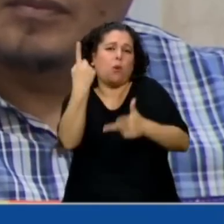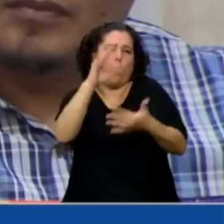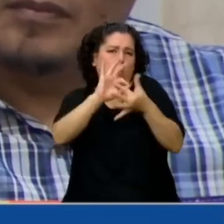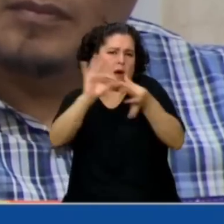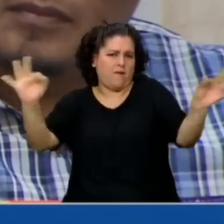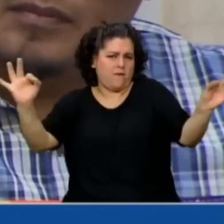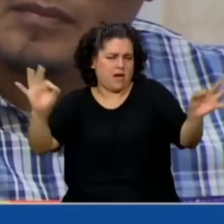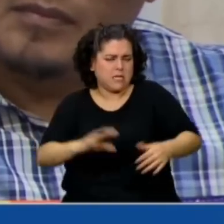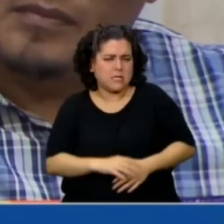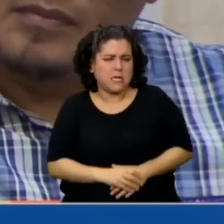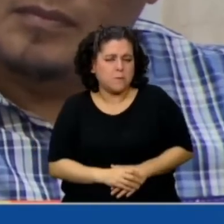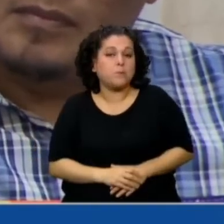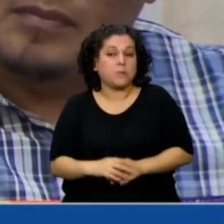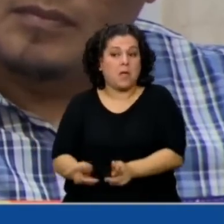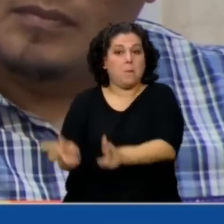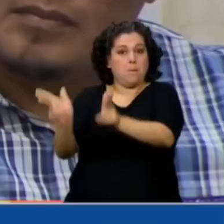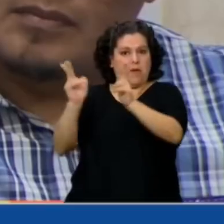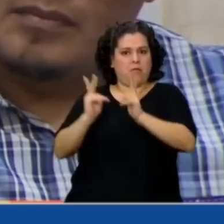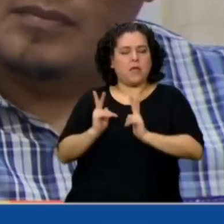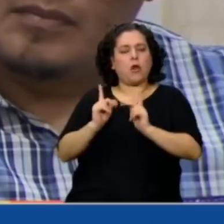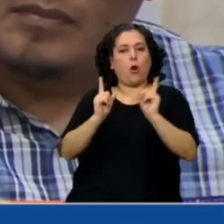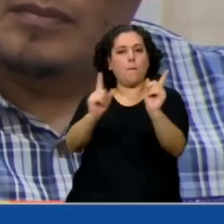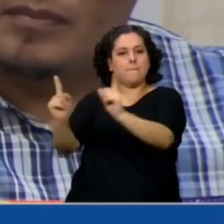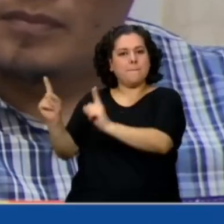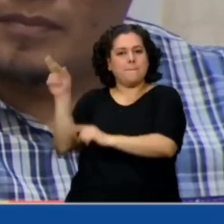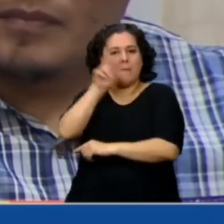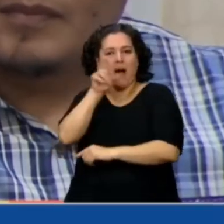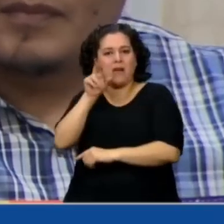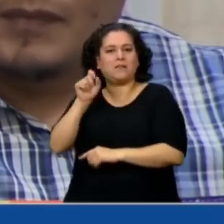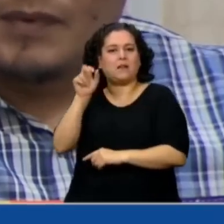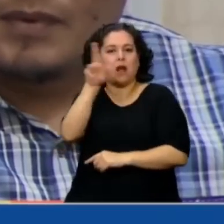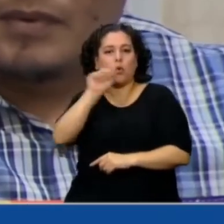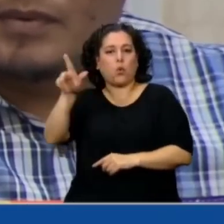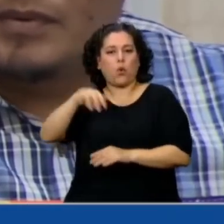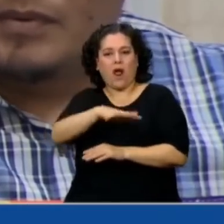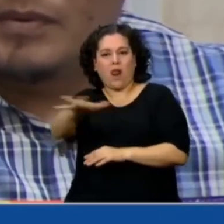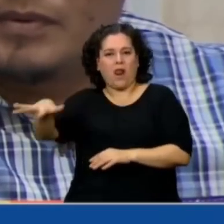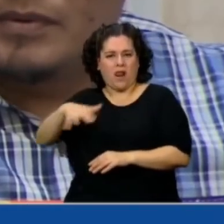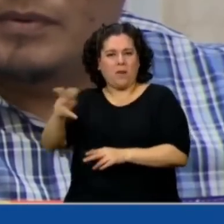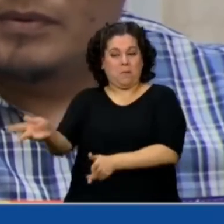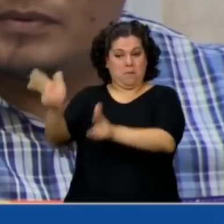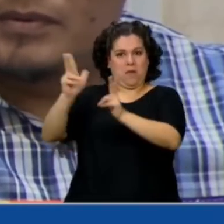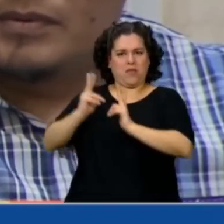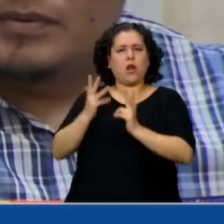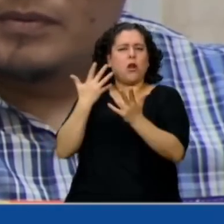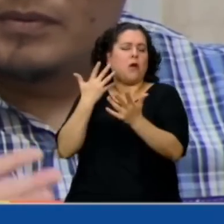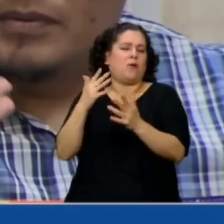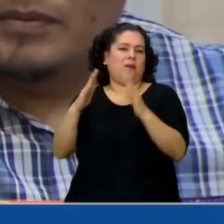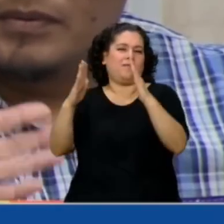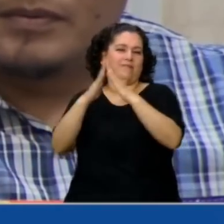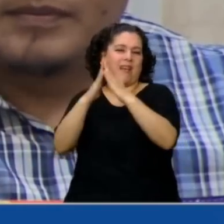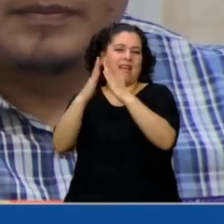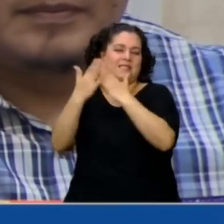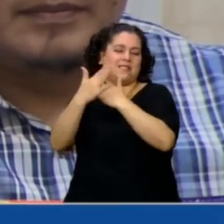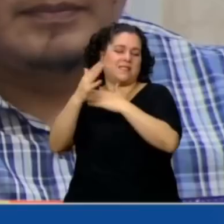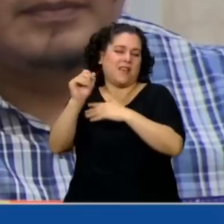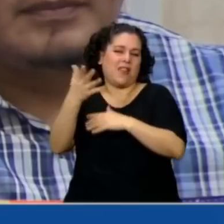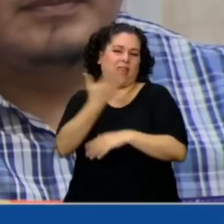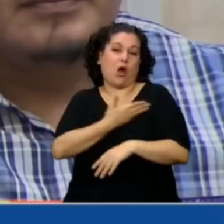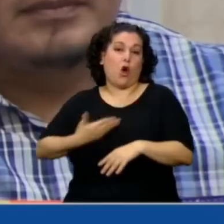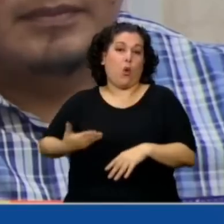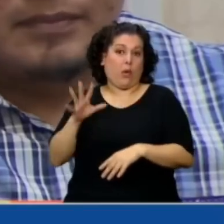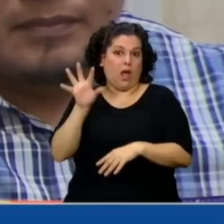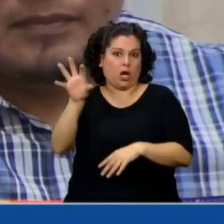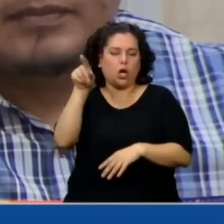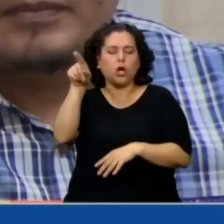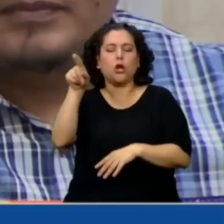frase que me dijeron las maestras rurales en la plaza frente a la gobernación, donde se estaba realizando la